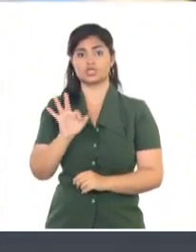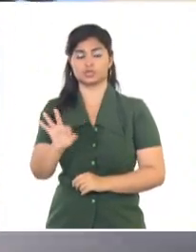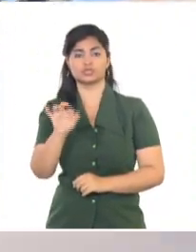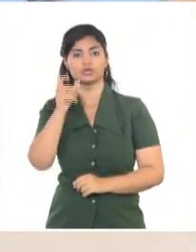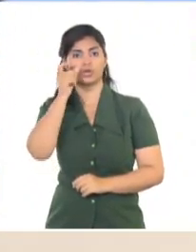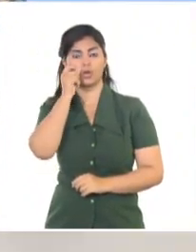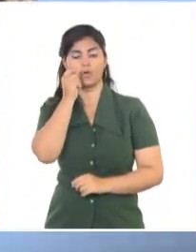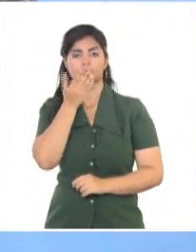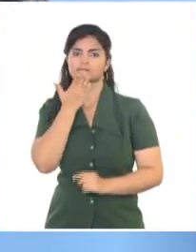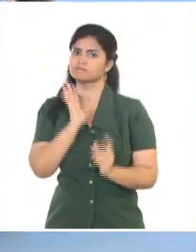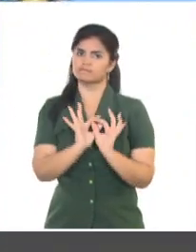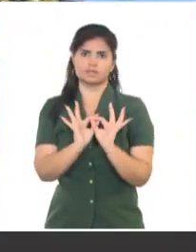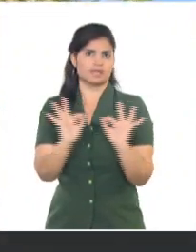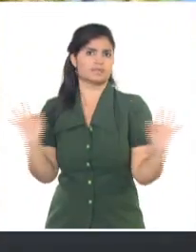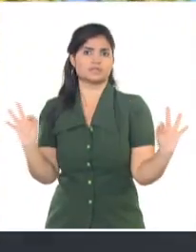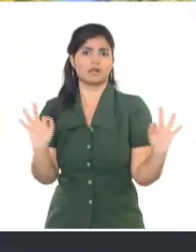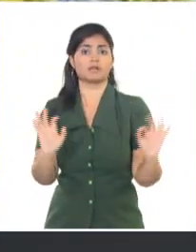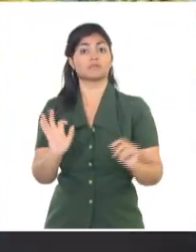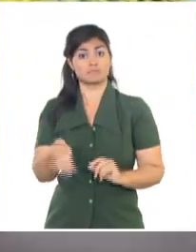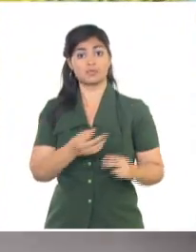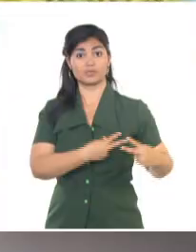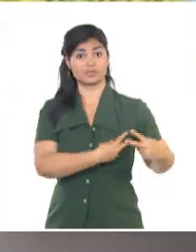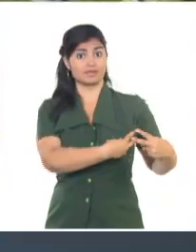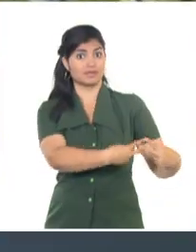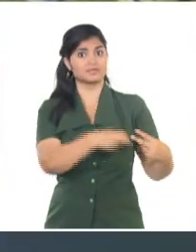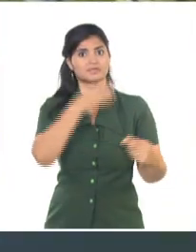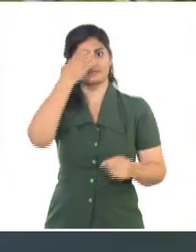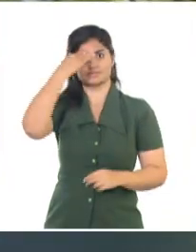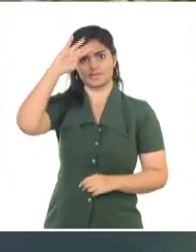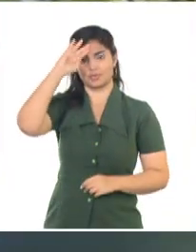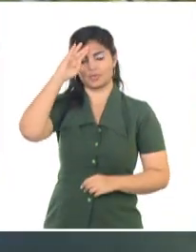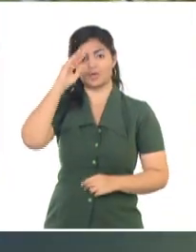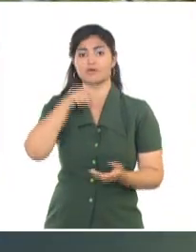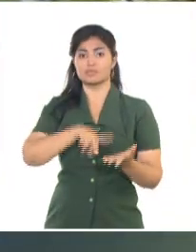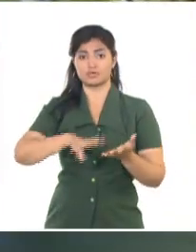beso. Por eso y mucho más, los hijos de esta tierra asumimos con orgullo el gentilicio de